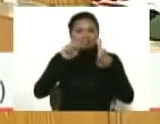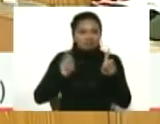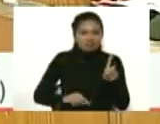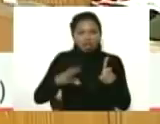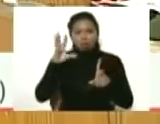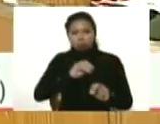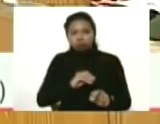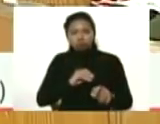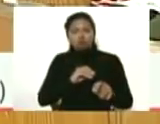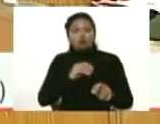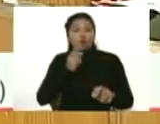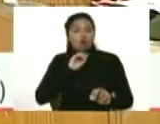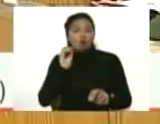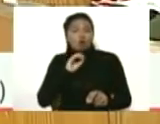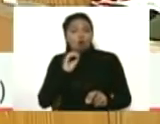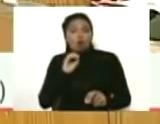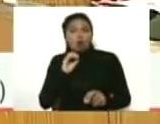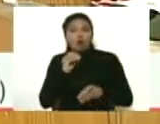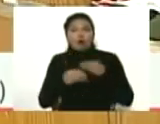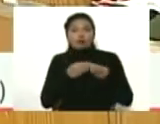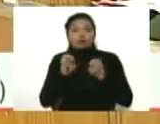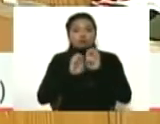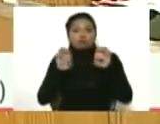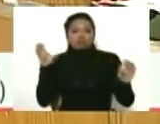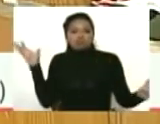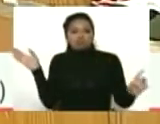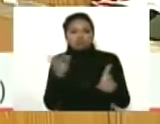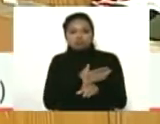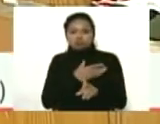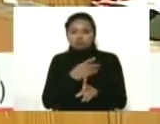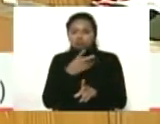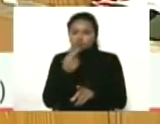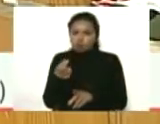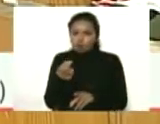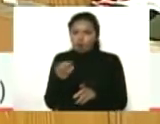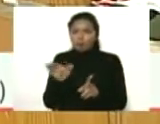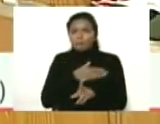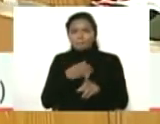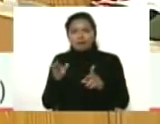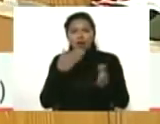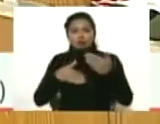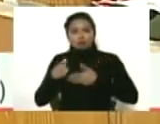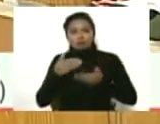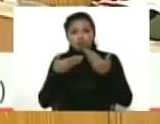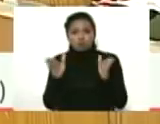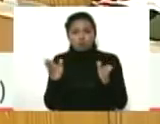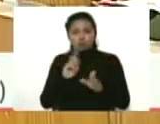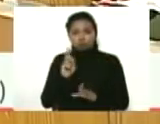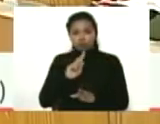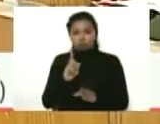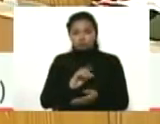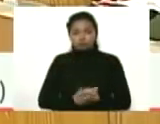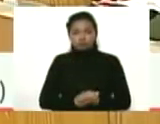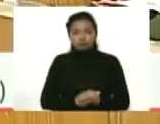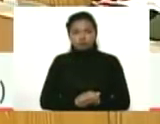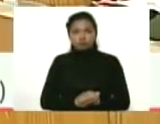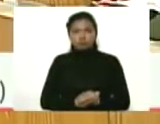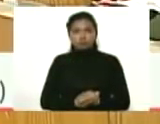no saboteándole a la gente la educación, no saboteándole a la gente los servicios públicos, no